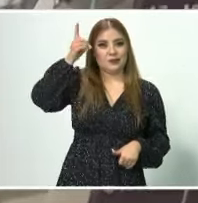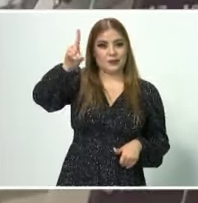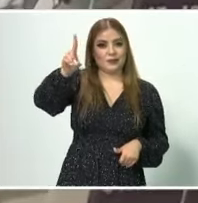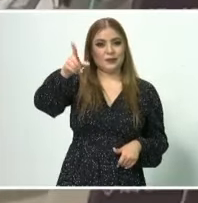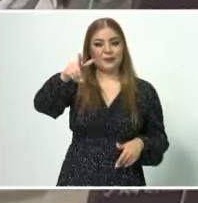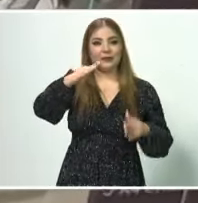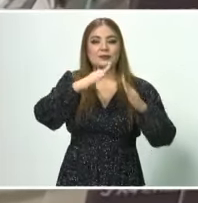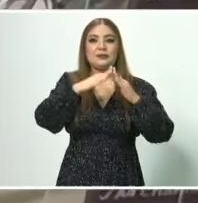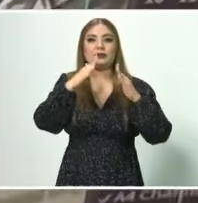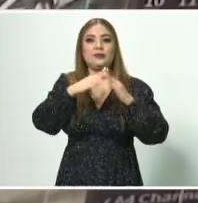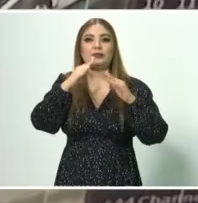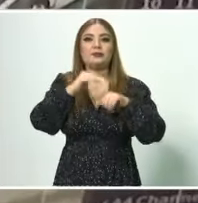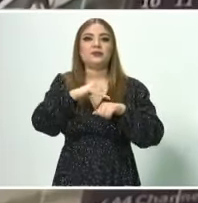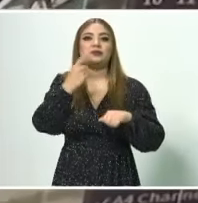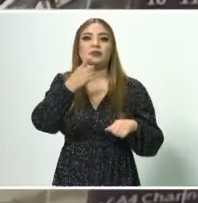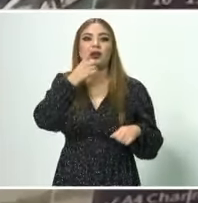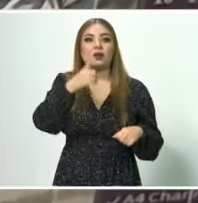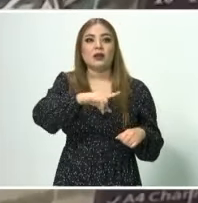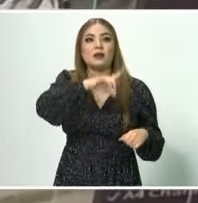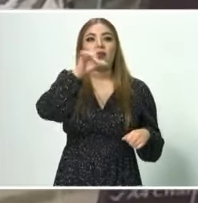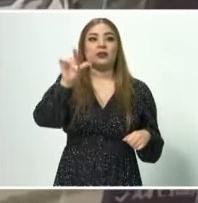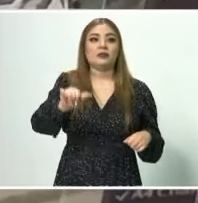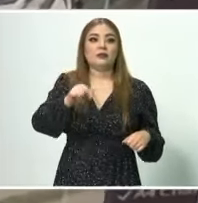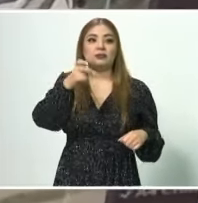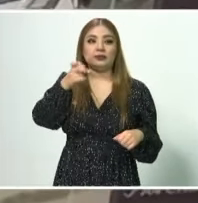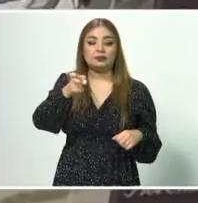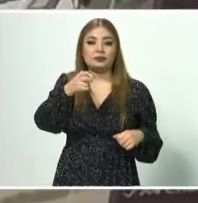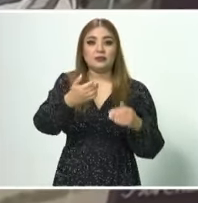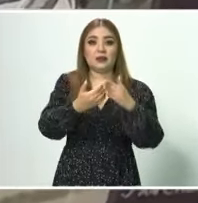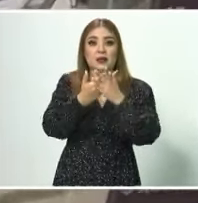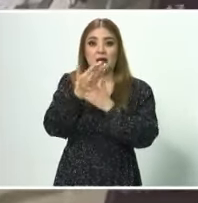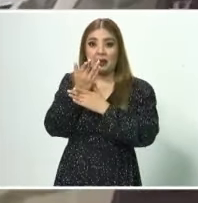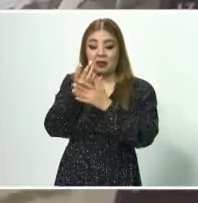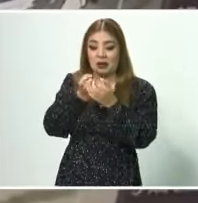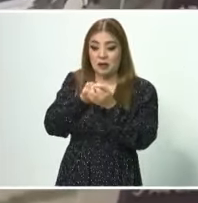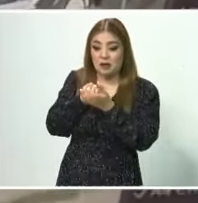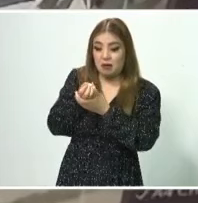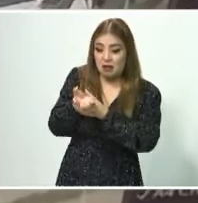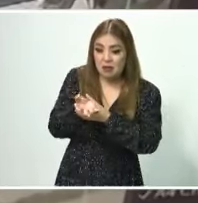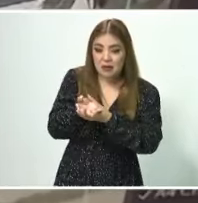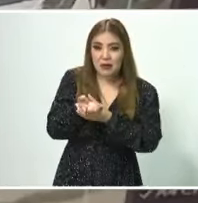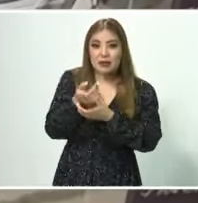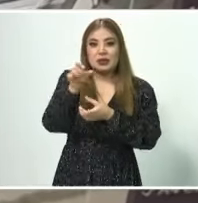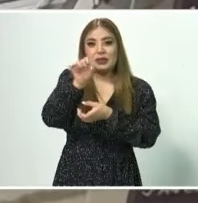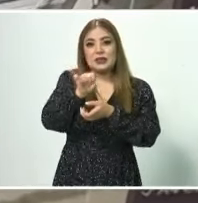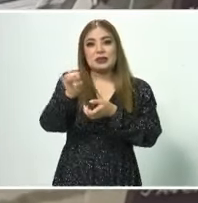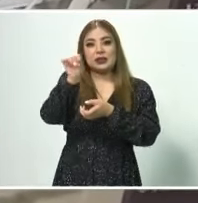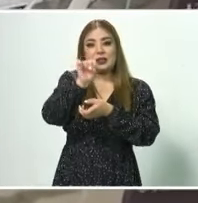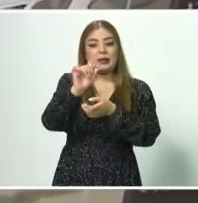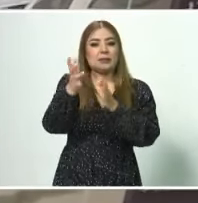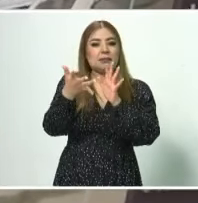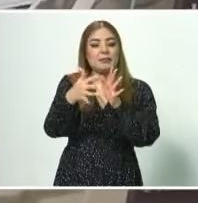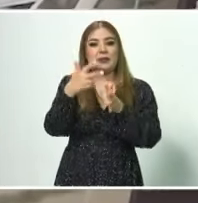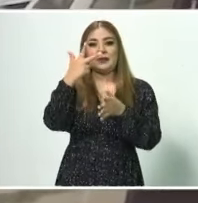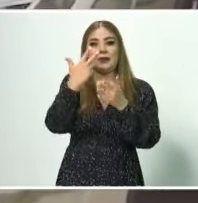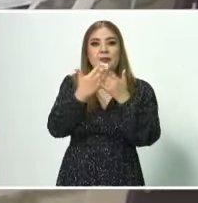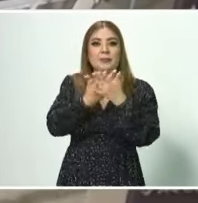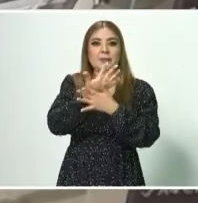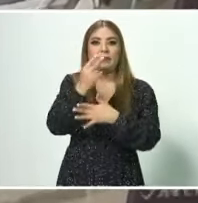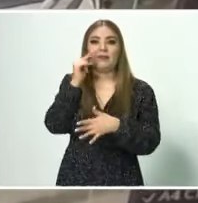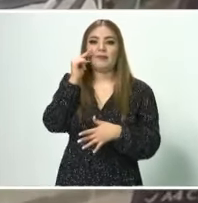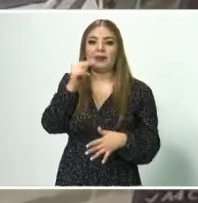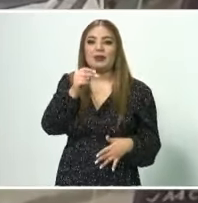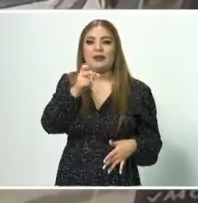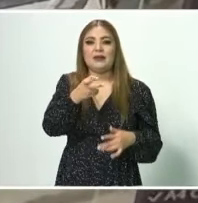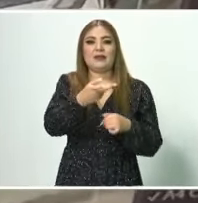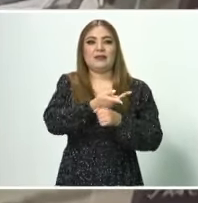de esta vivienda ya que señalan que luego de salir en la mañana por la mañana del sábado alrededor de las 8 de la mañana pues se percatan de